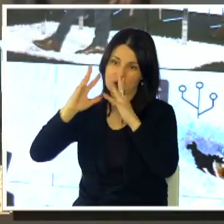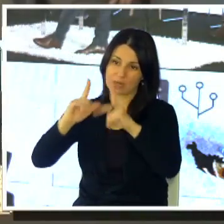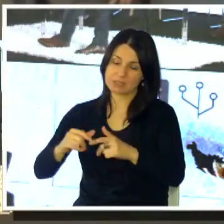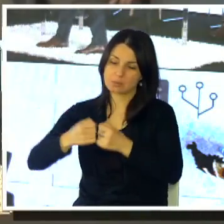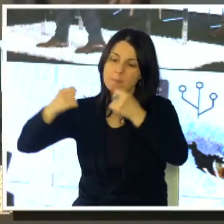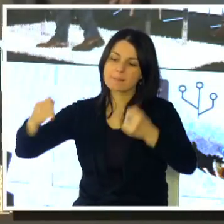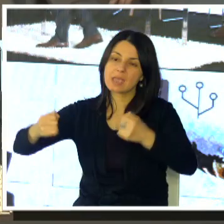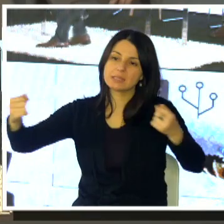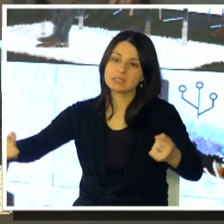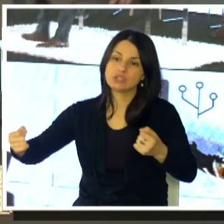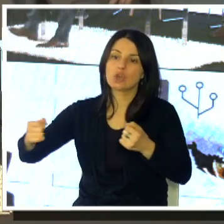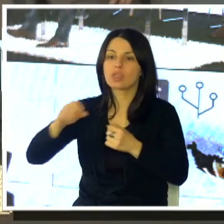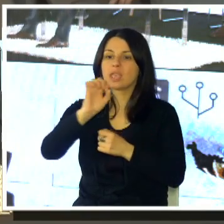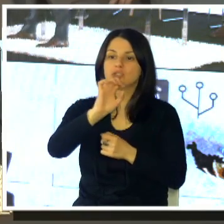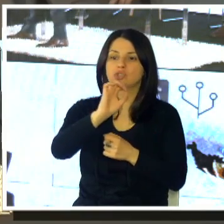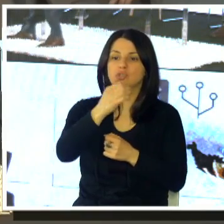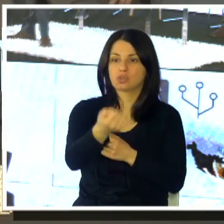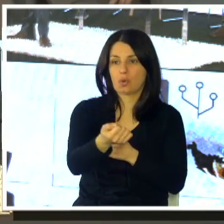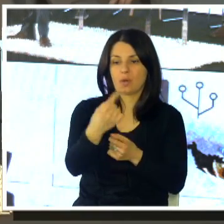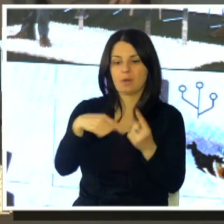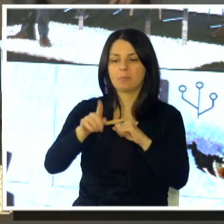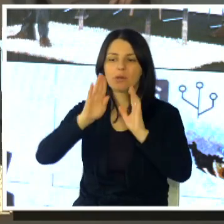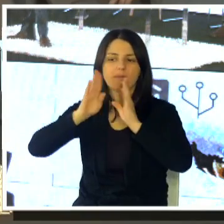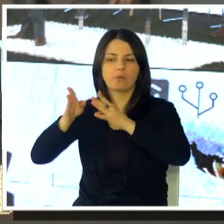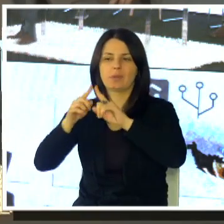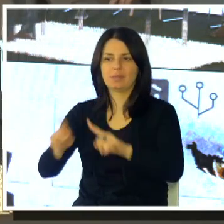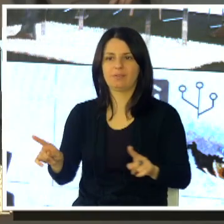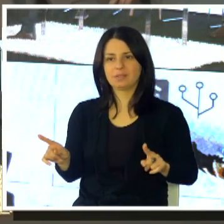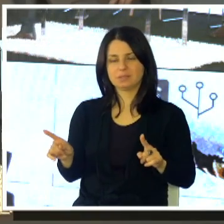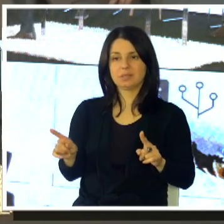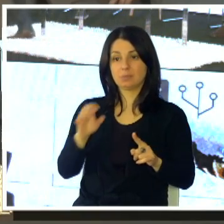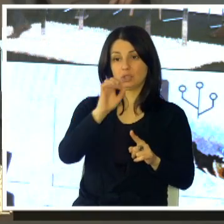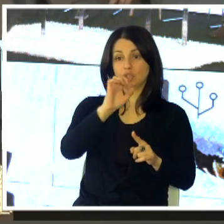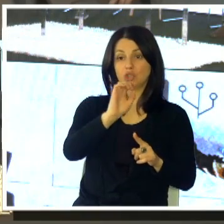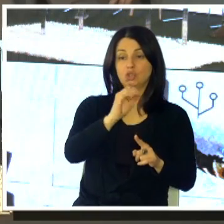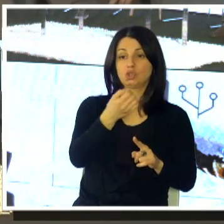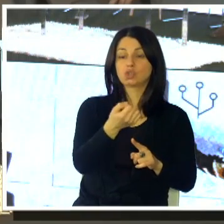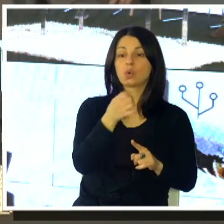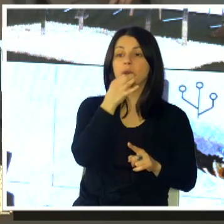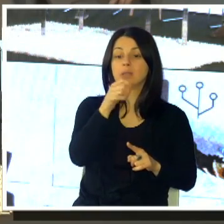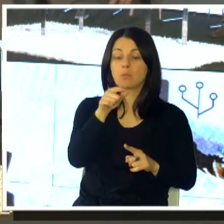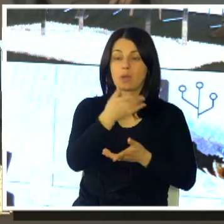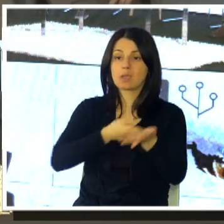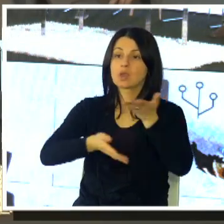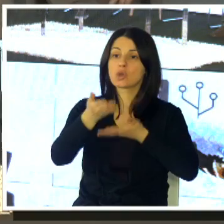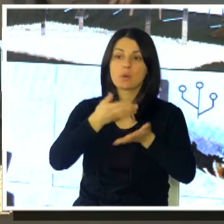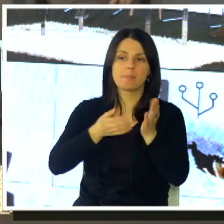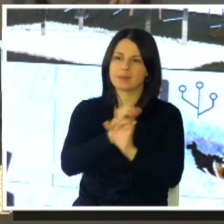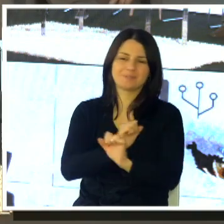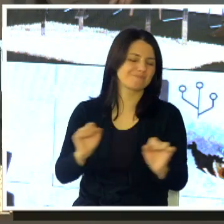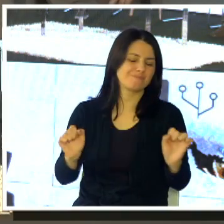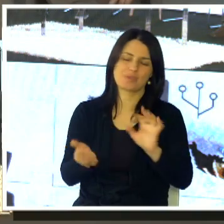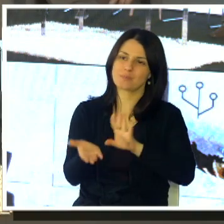evolución de la arquitectura SOA, pero con un enfoque distinto. En SOA dijimos de compartir lo más que